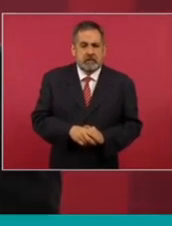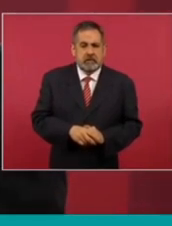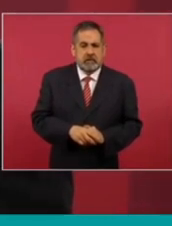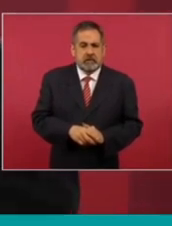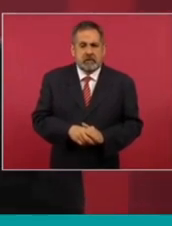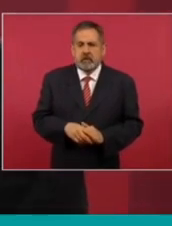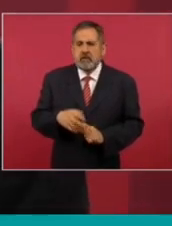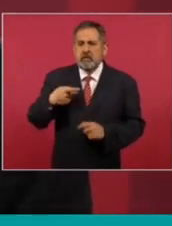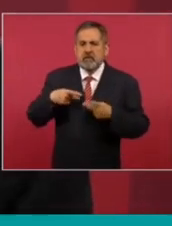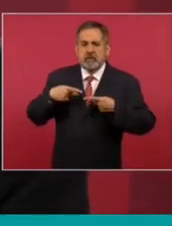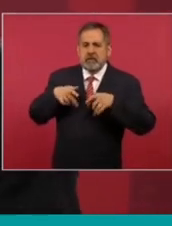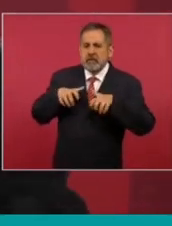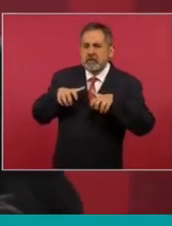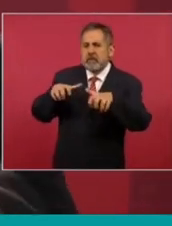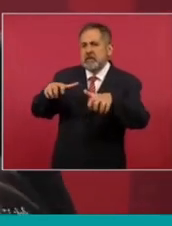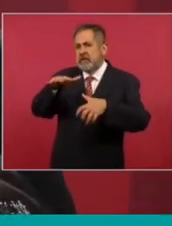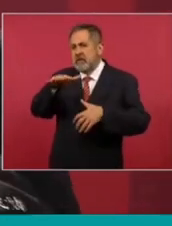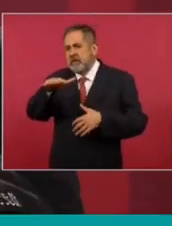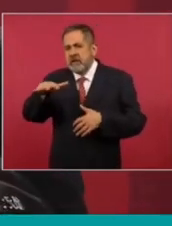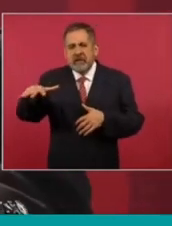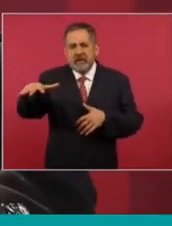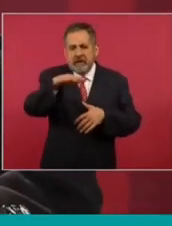nuestro pueblo está muy